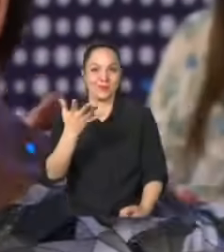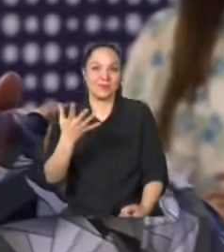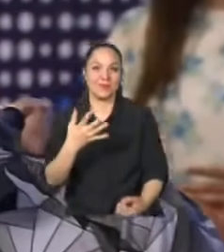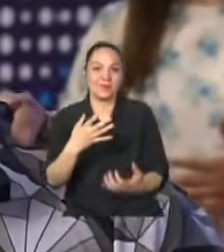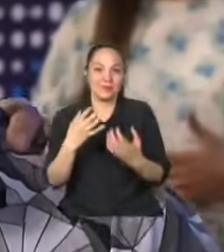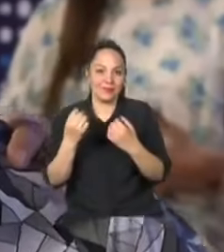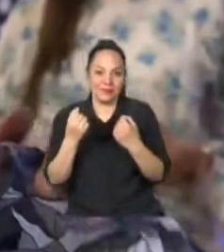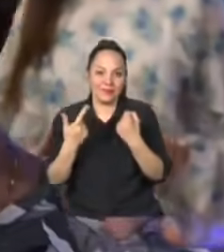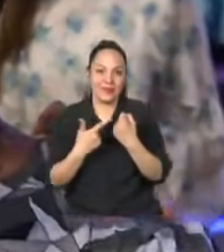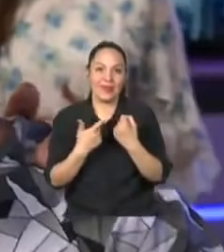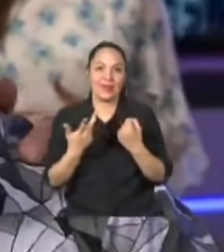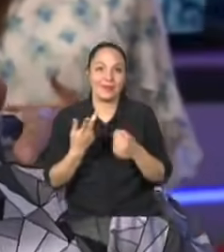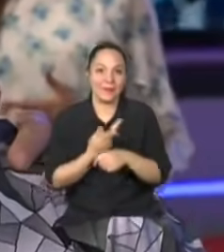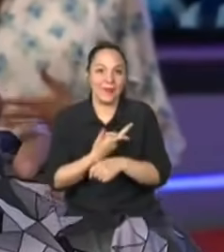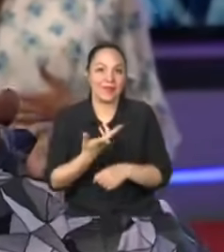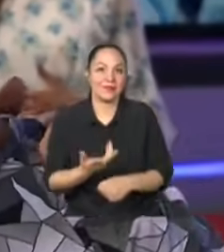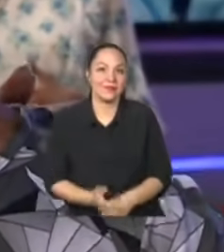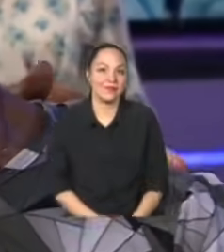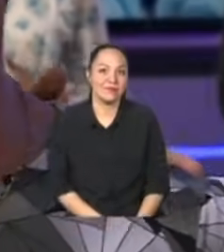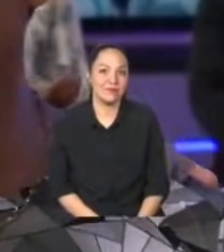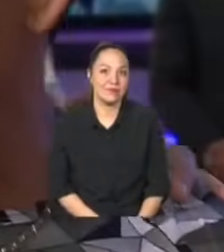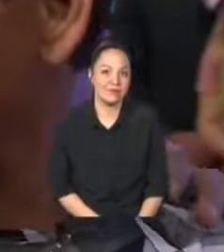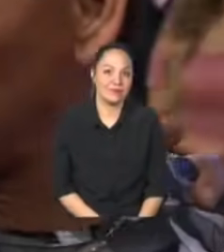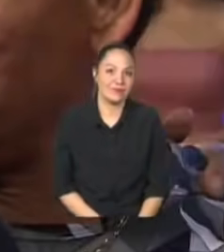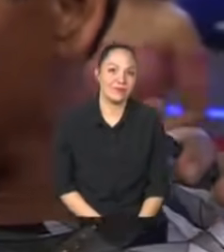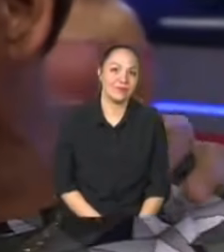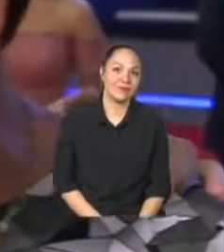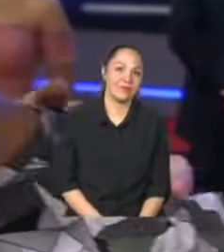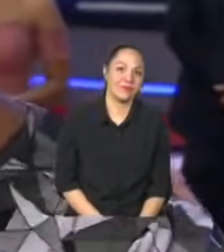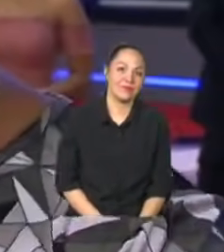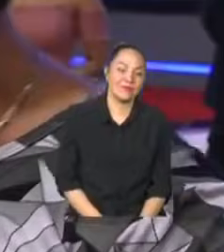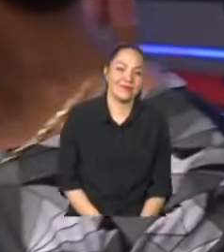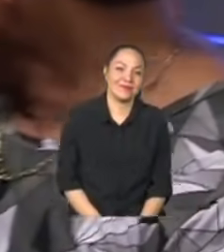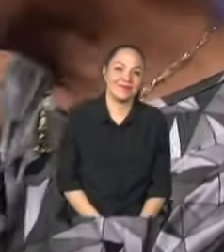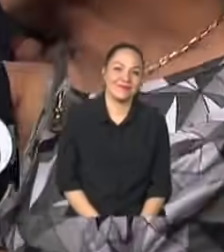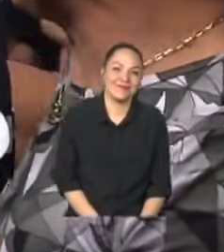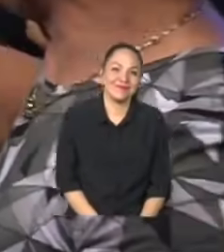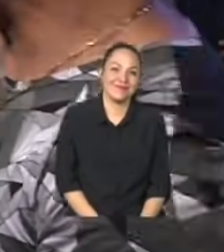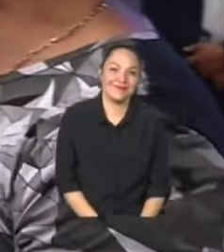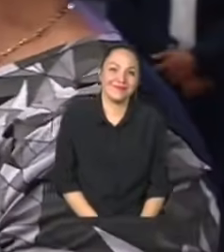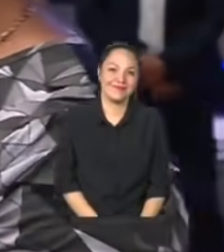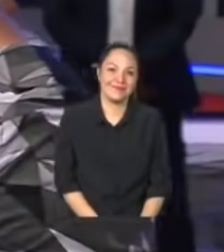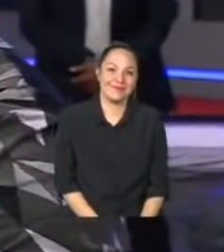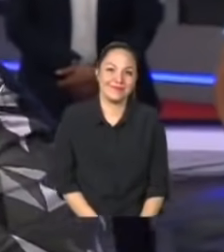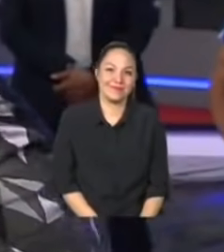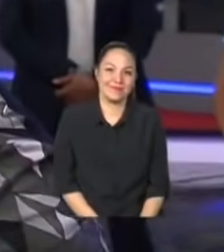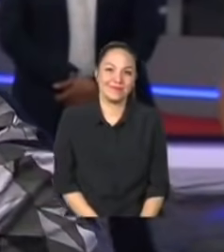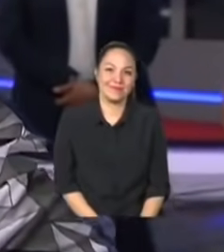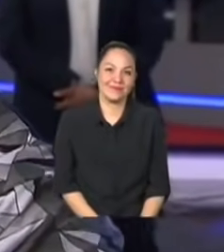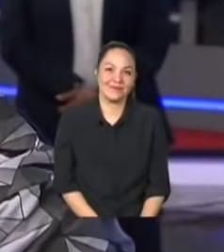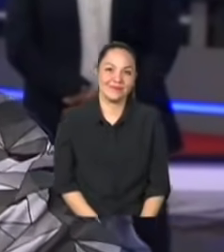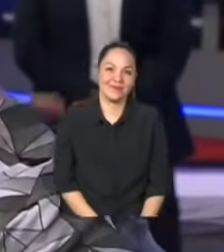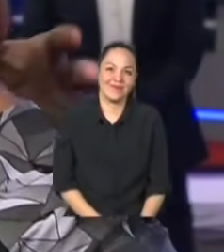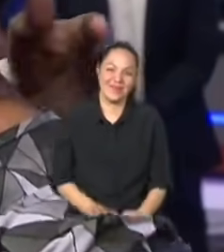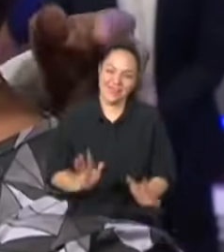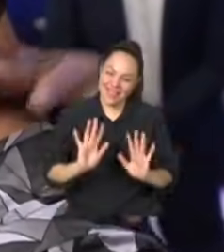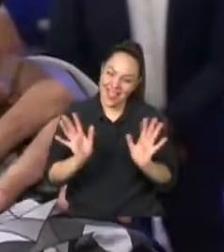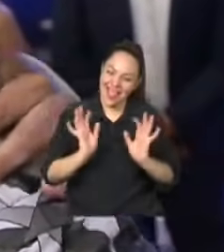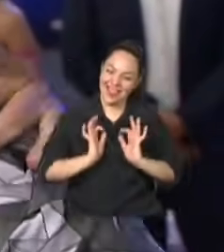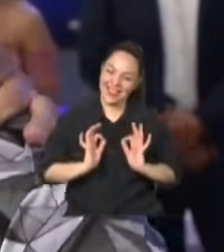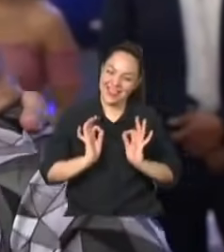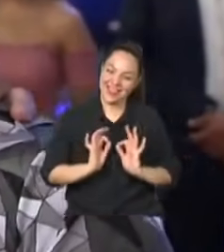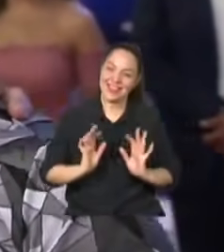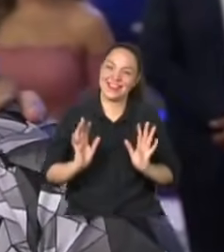Morelia? Ahí en Tampico, en México. No te enrojezcas, mi amor. Vamos a